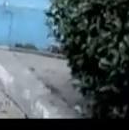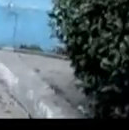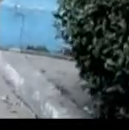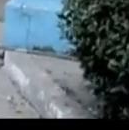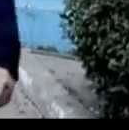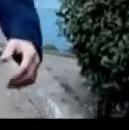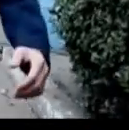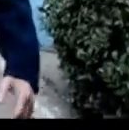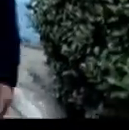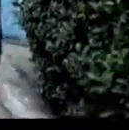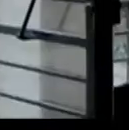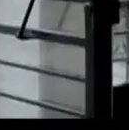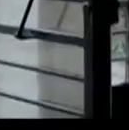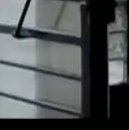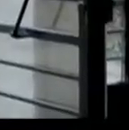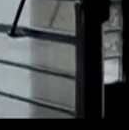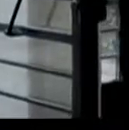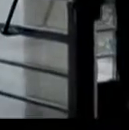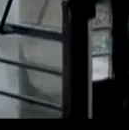próximos docentes en México.